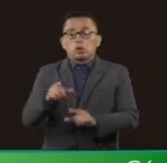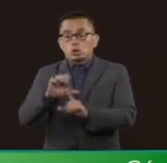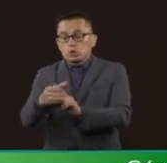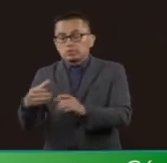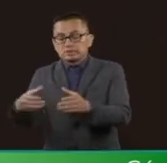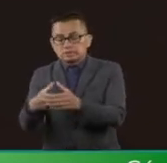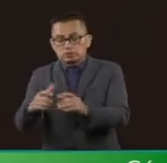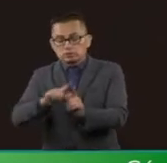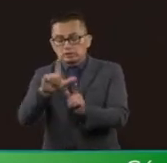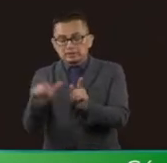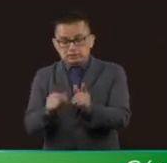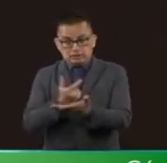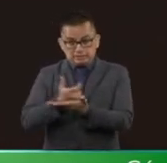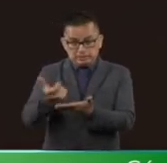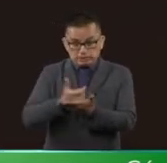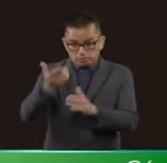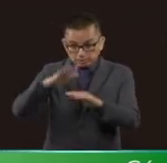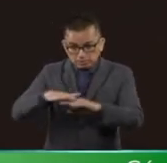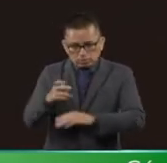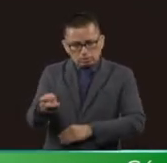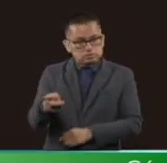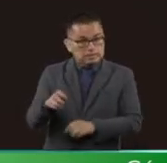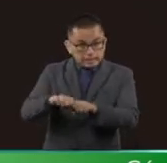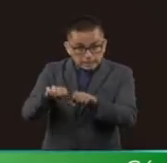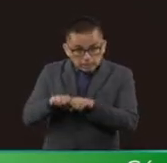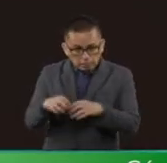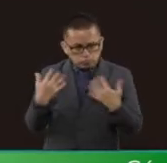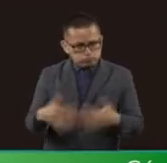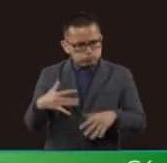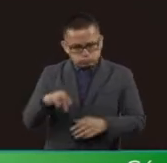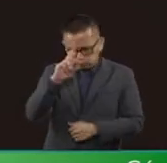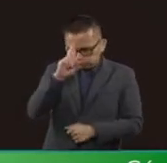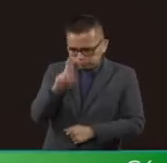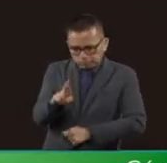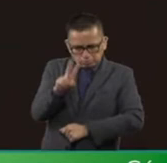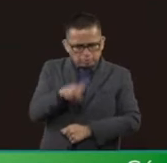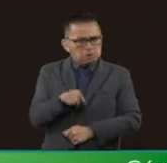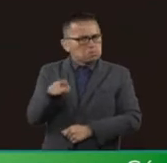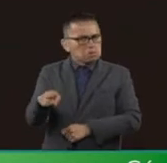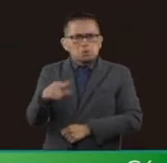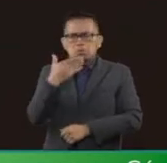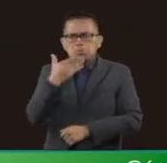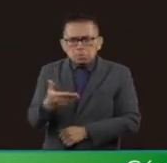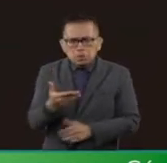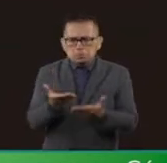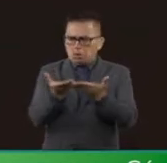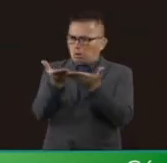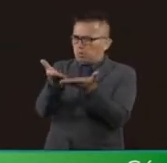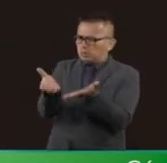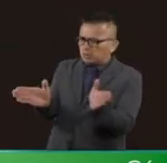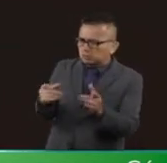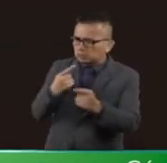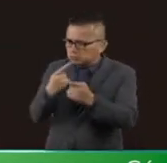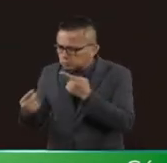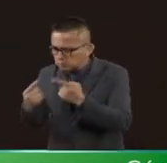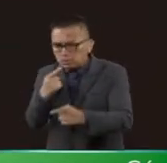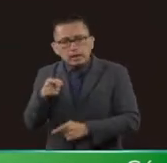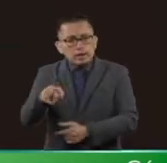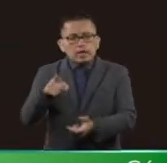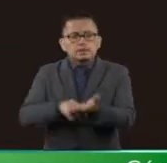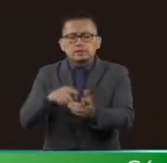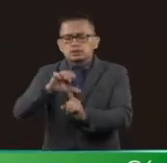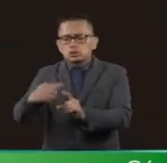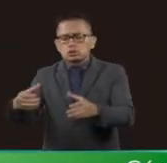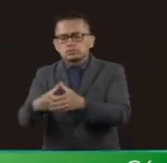Comisión Nacional de Salarios Mínimos, porque supo a través del diálogo social, porque en esa comisión están sentados